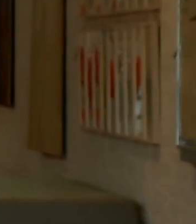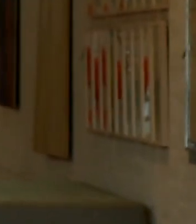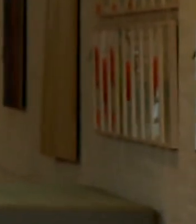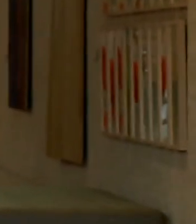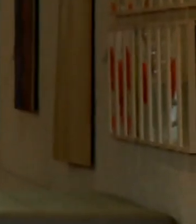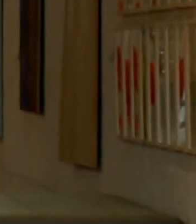¡Gracias!